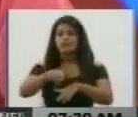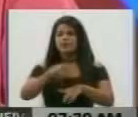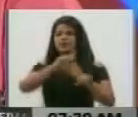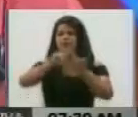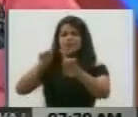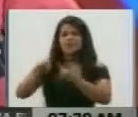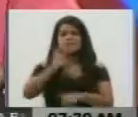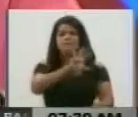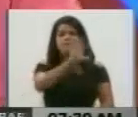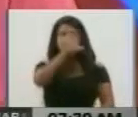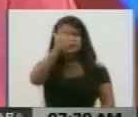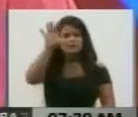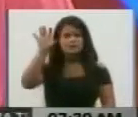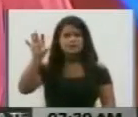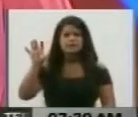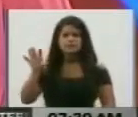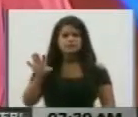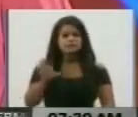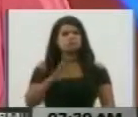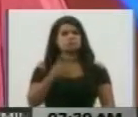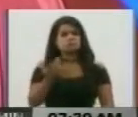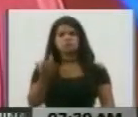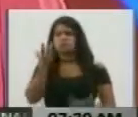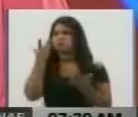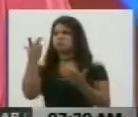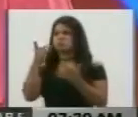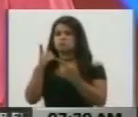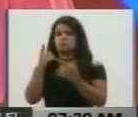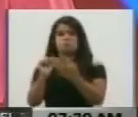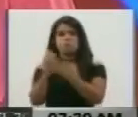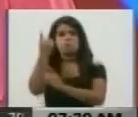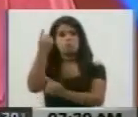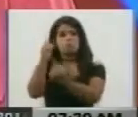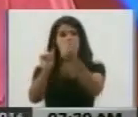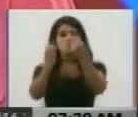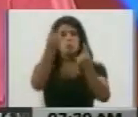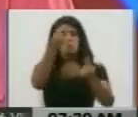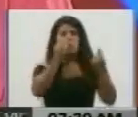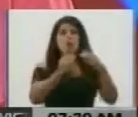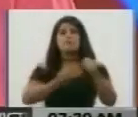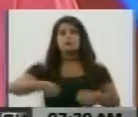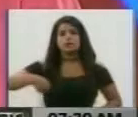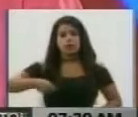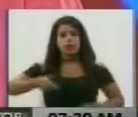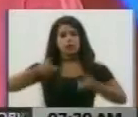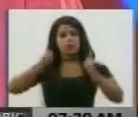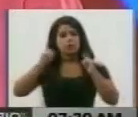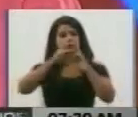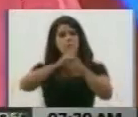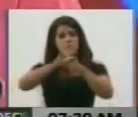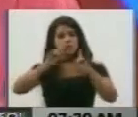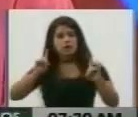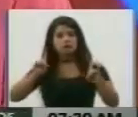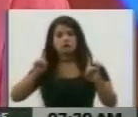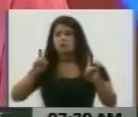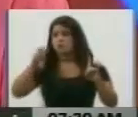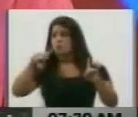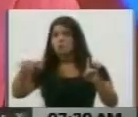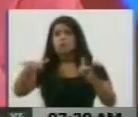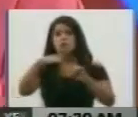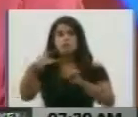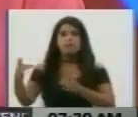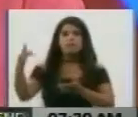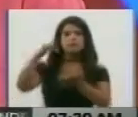donde floreció una primavera democrática de participación, de, digamos, reivindicación de